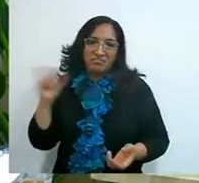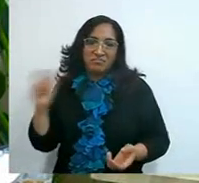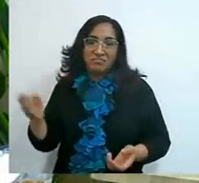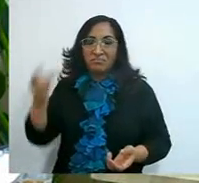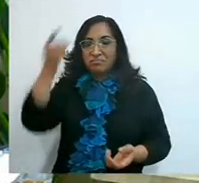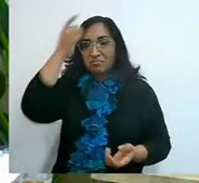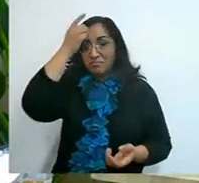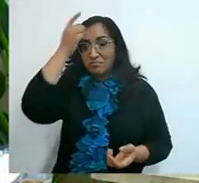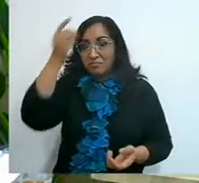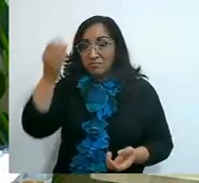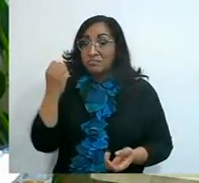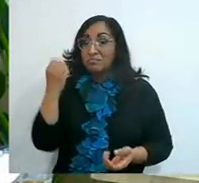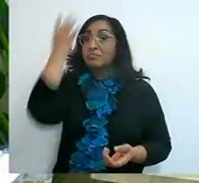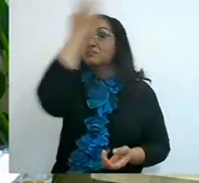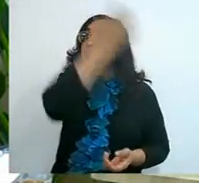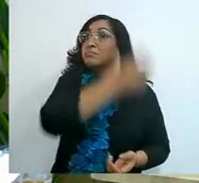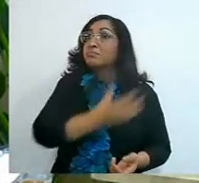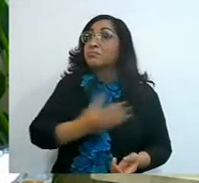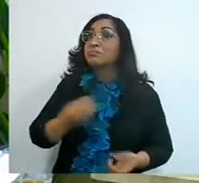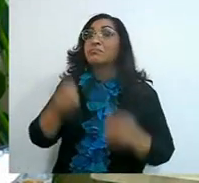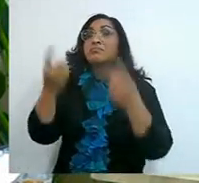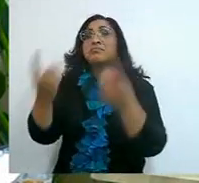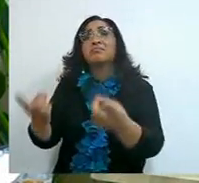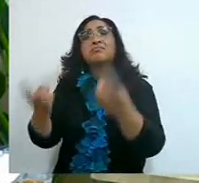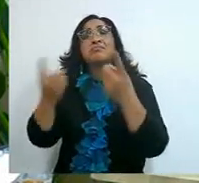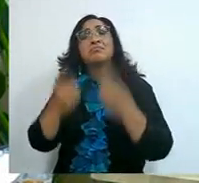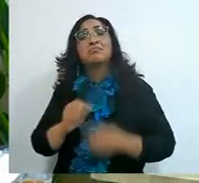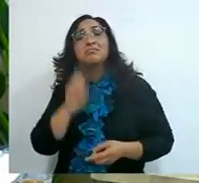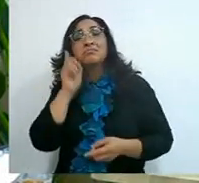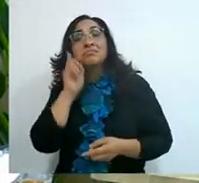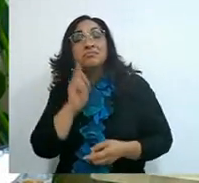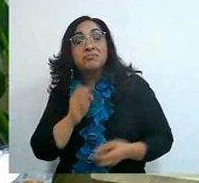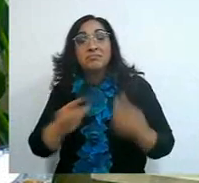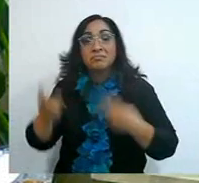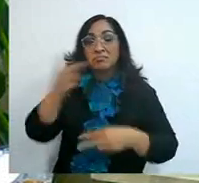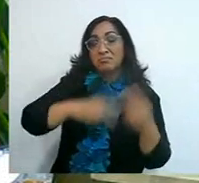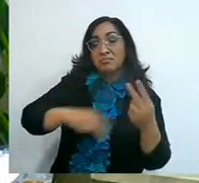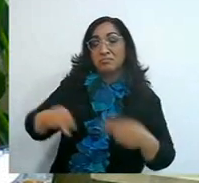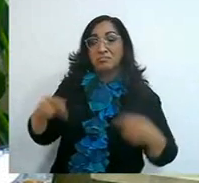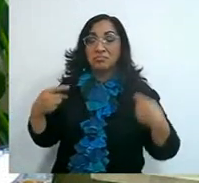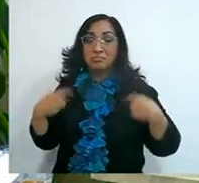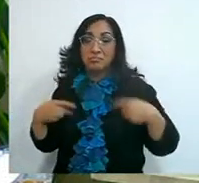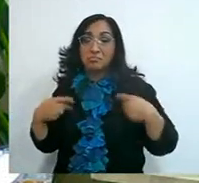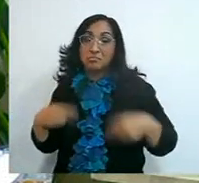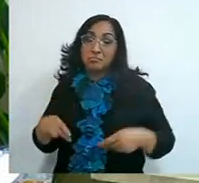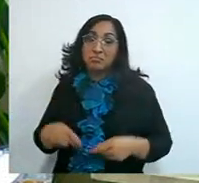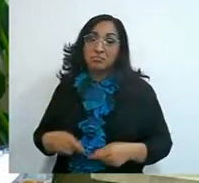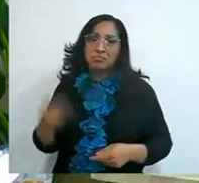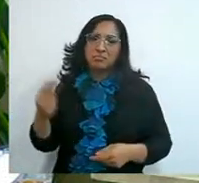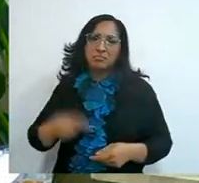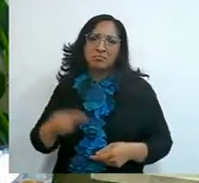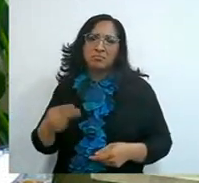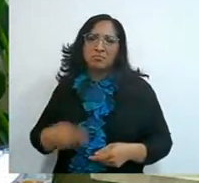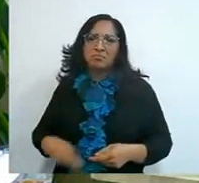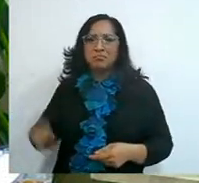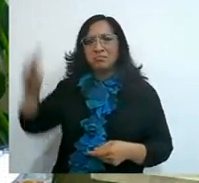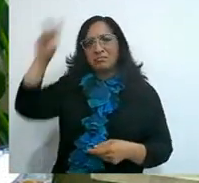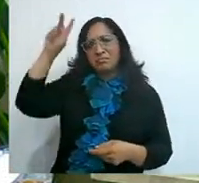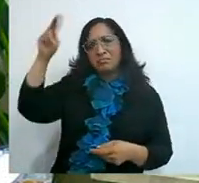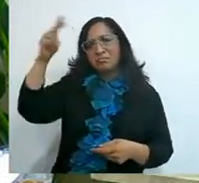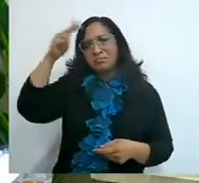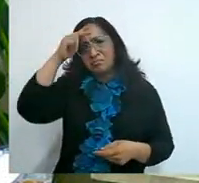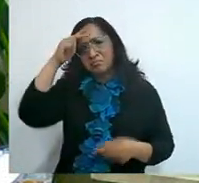Dios embellece a la mujer? Viene un fulano llamado pastor, llamado apóstol,